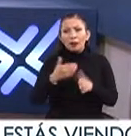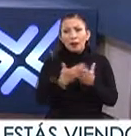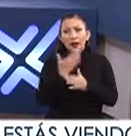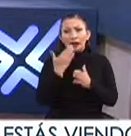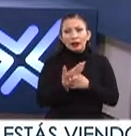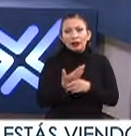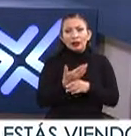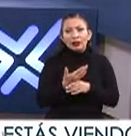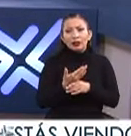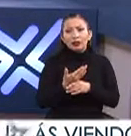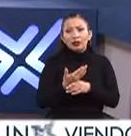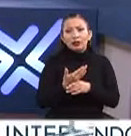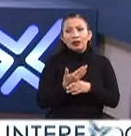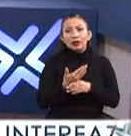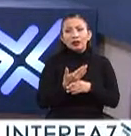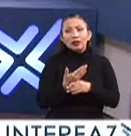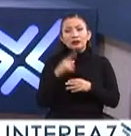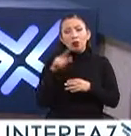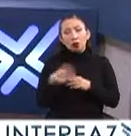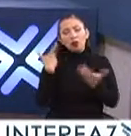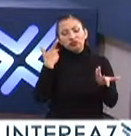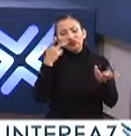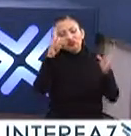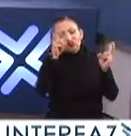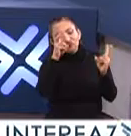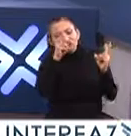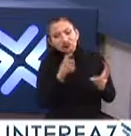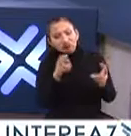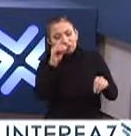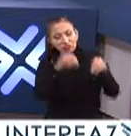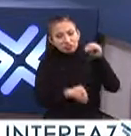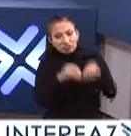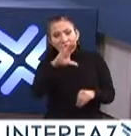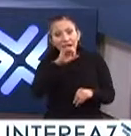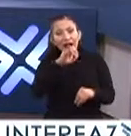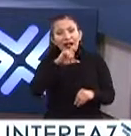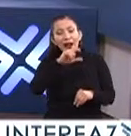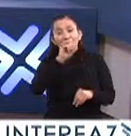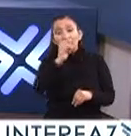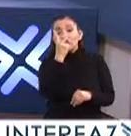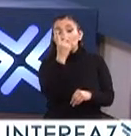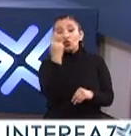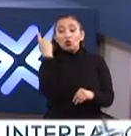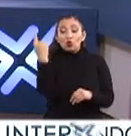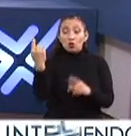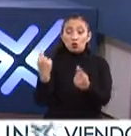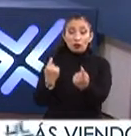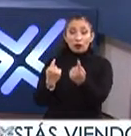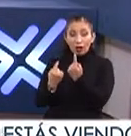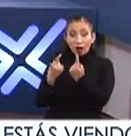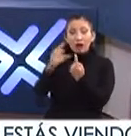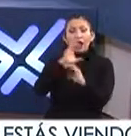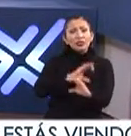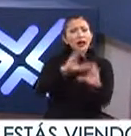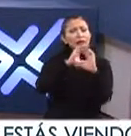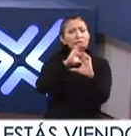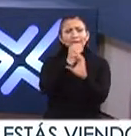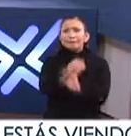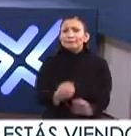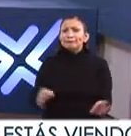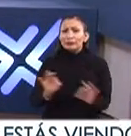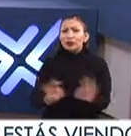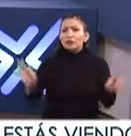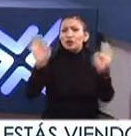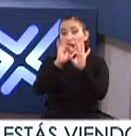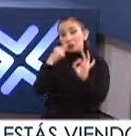a partir de unos contenidos programáticos que está haciendo el Canal 22 con uno de los cantantes más